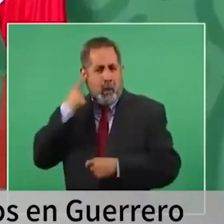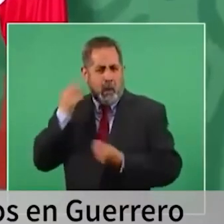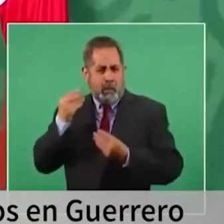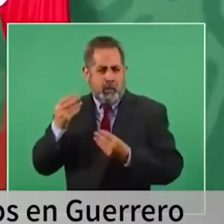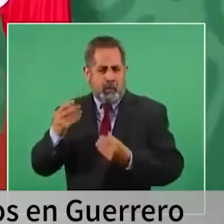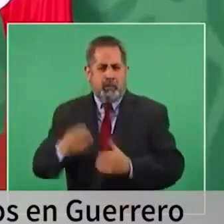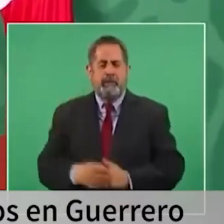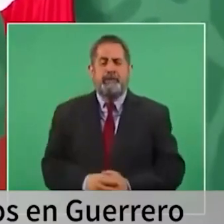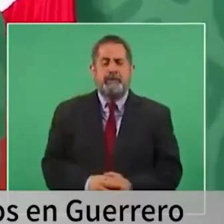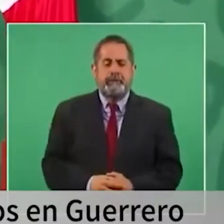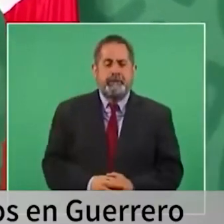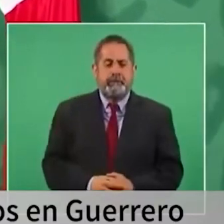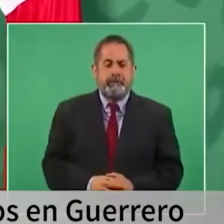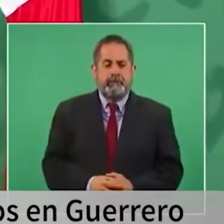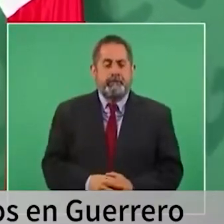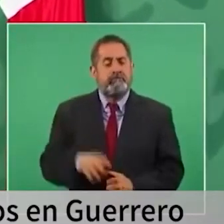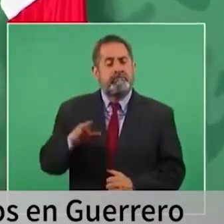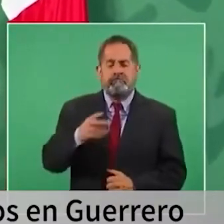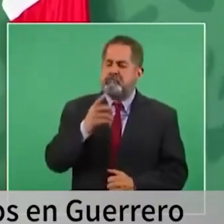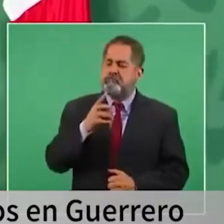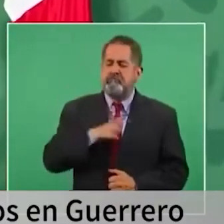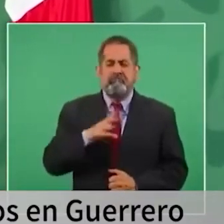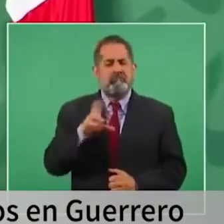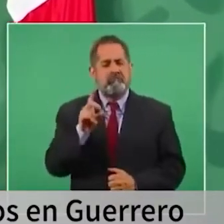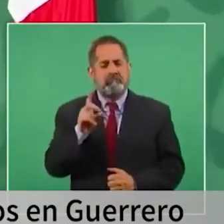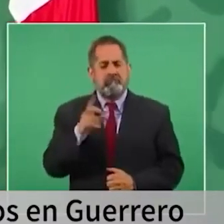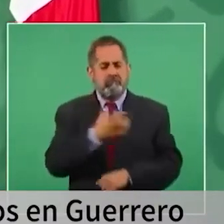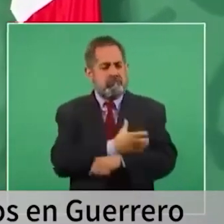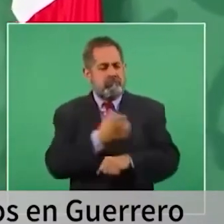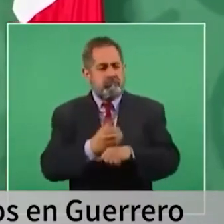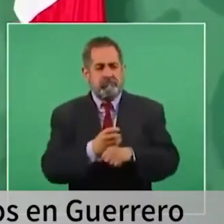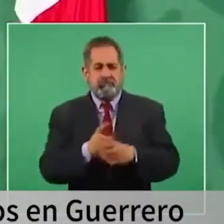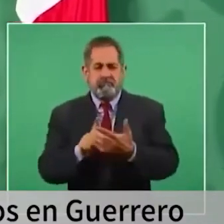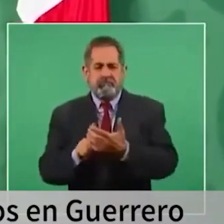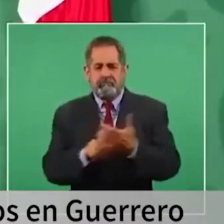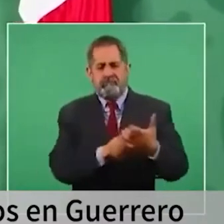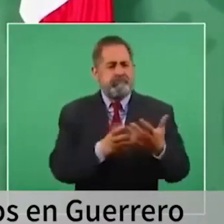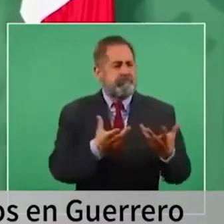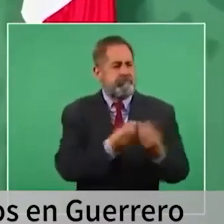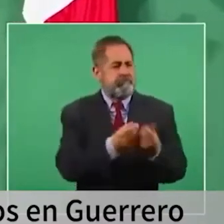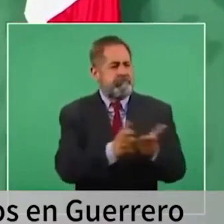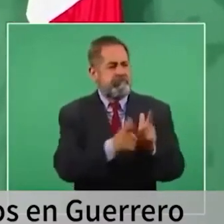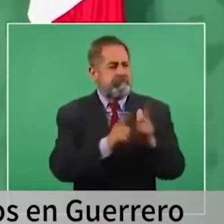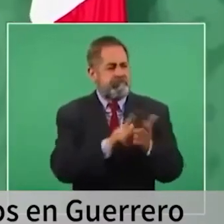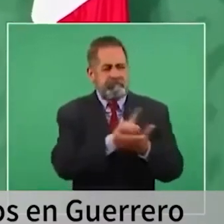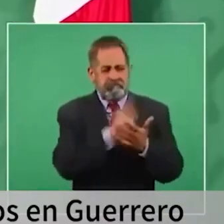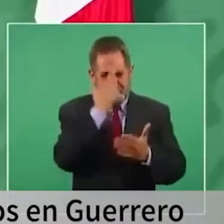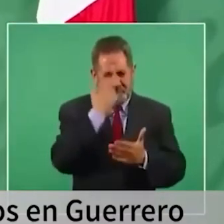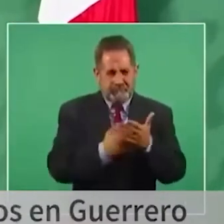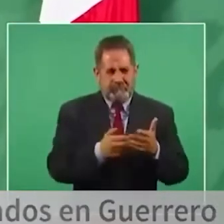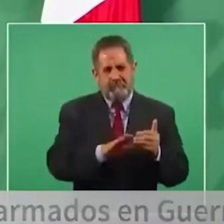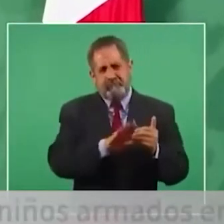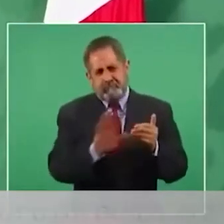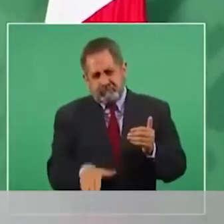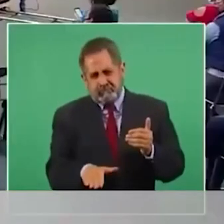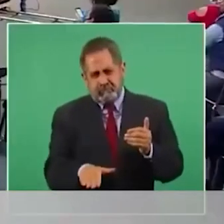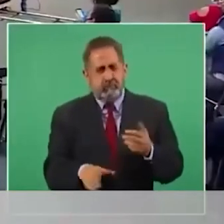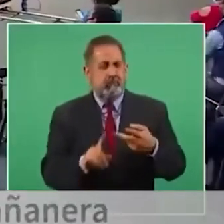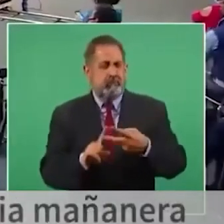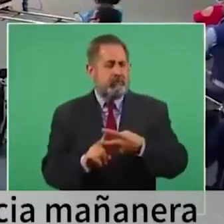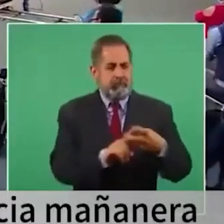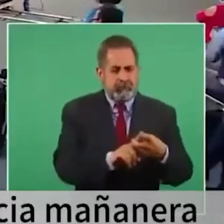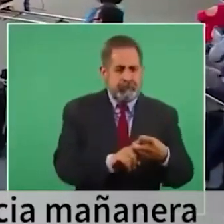tenemos 30 compañeros que han caído la mano del grupo delictivo cada vez que cae en este un compañero y secuestrado